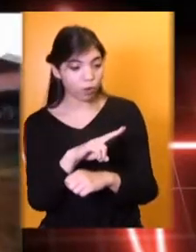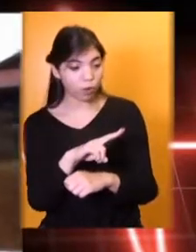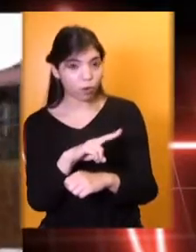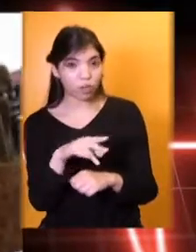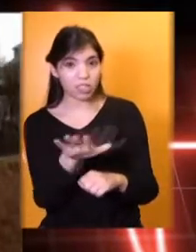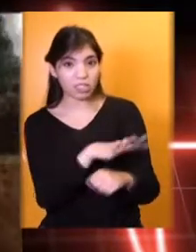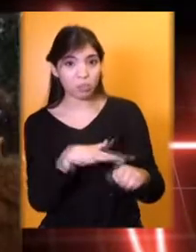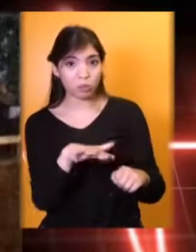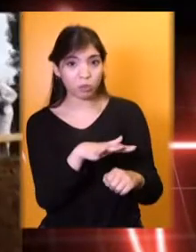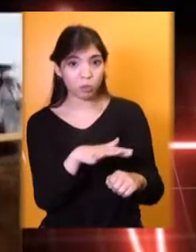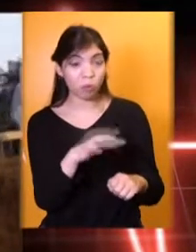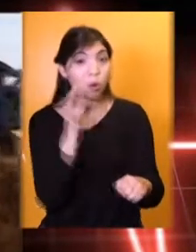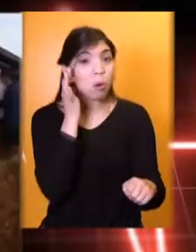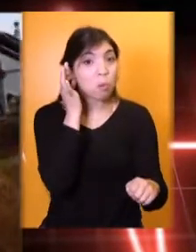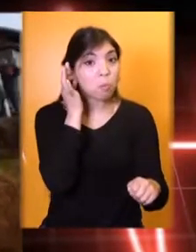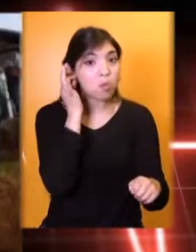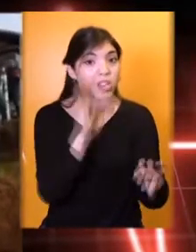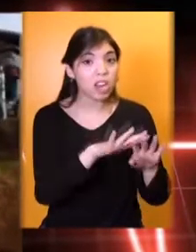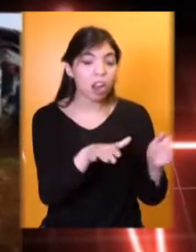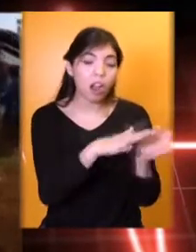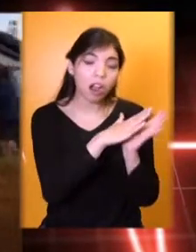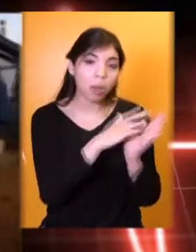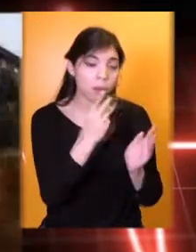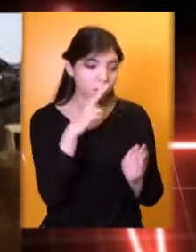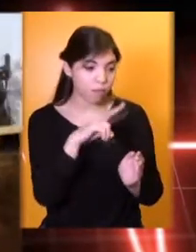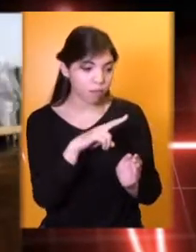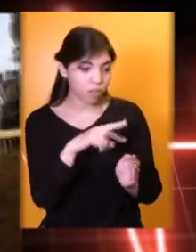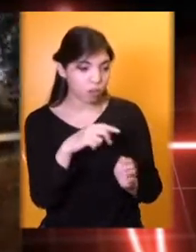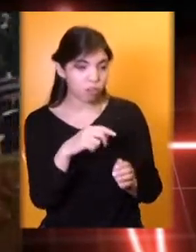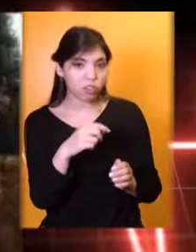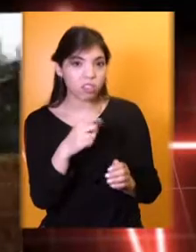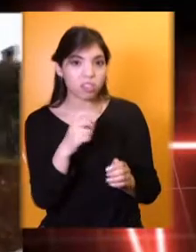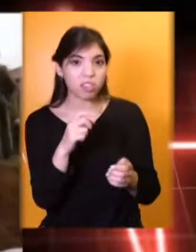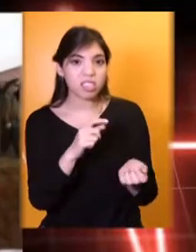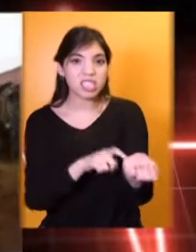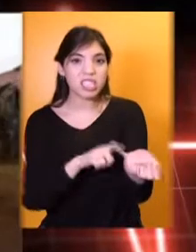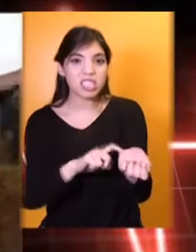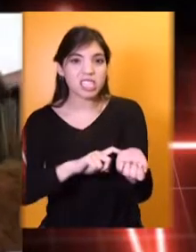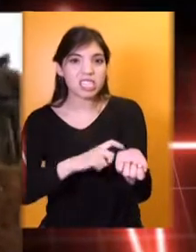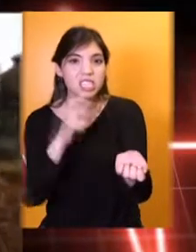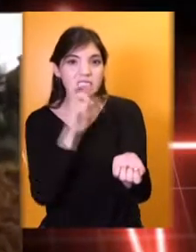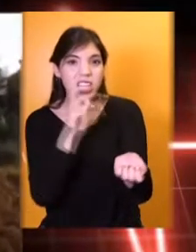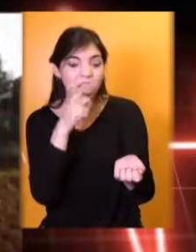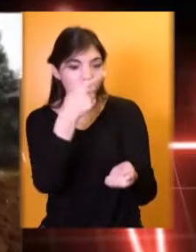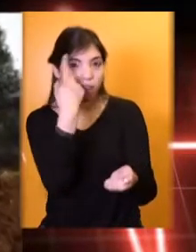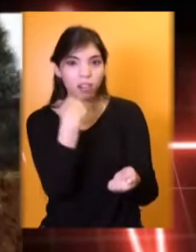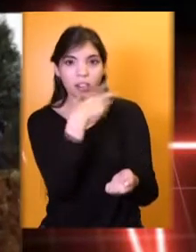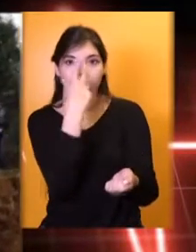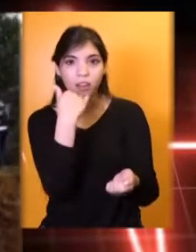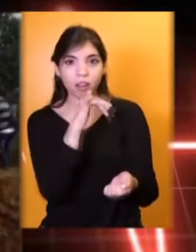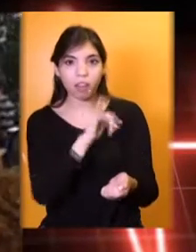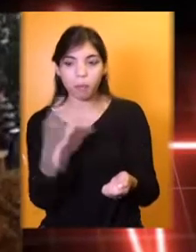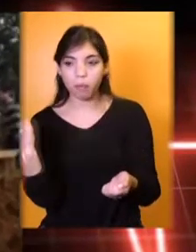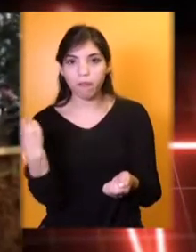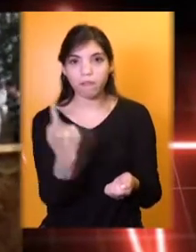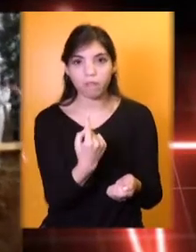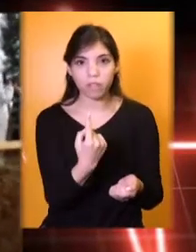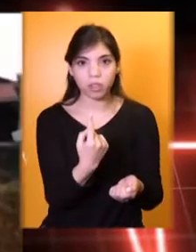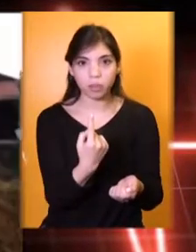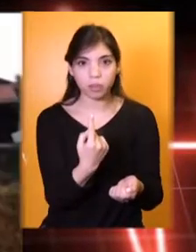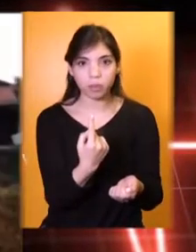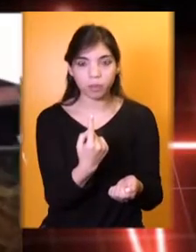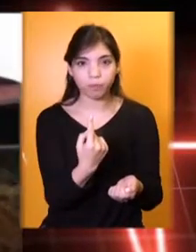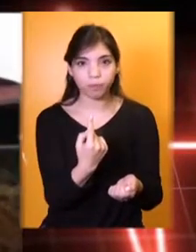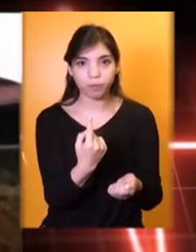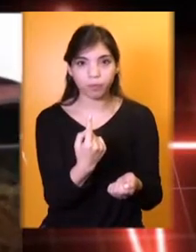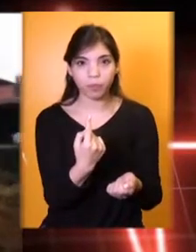se percataron de una mujer que se encontraba en una cama y con rastros de sangre en su rostro. Posteriormente, llegó personal del CEFAM